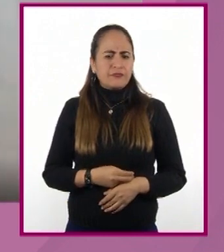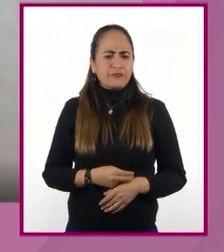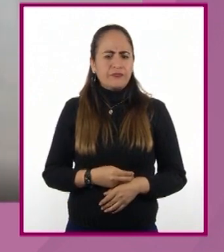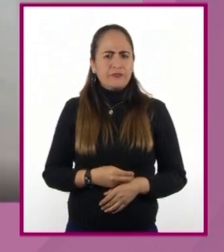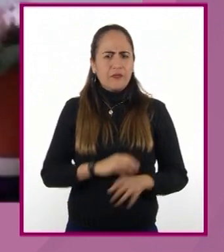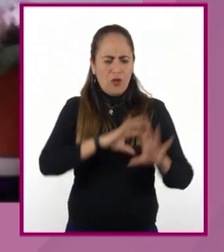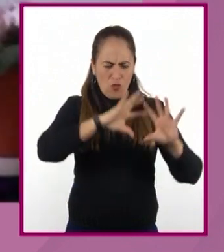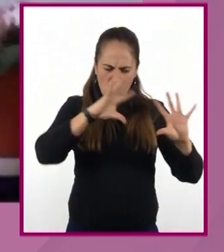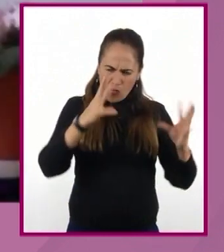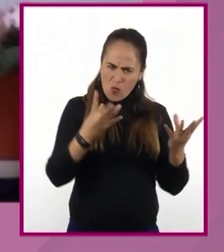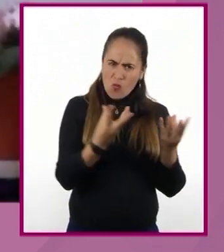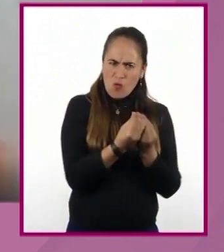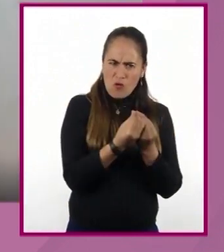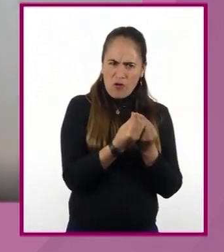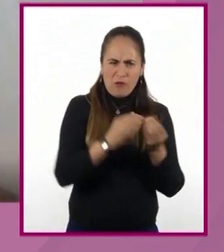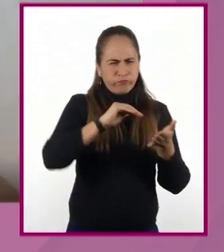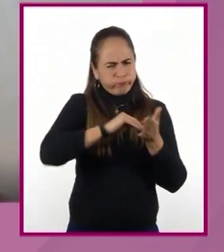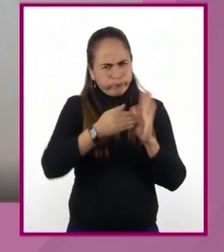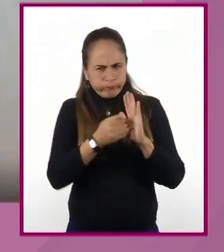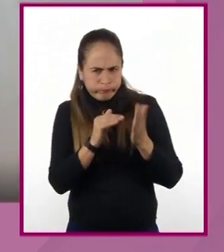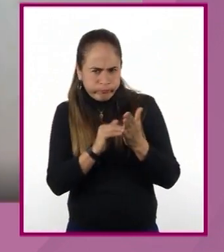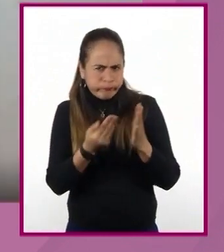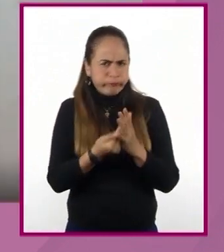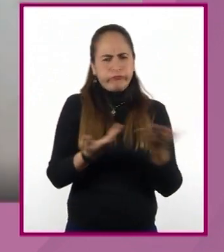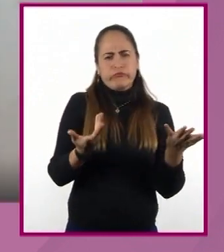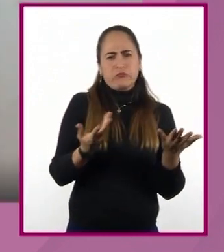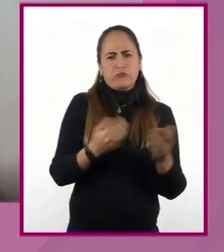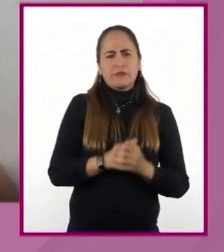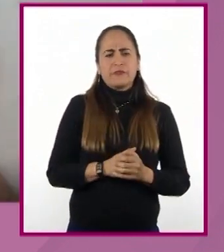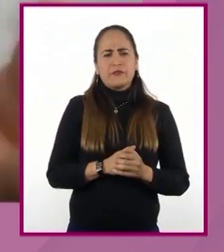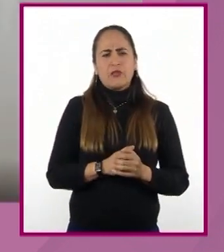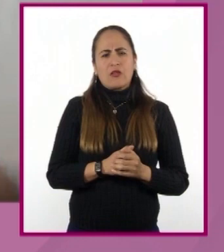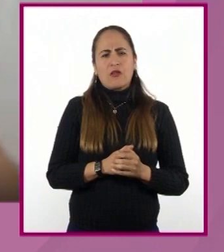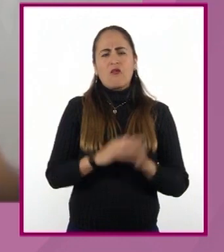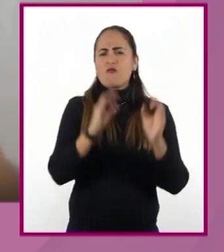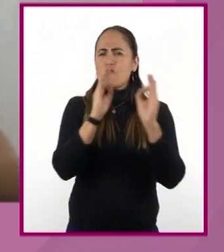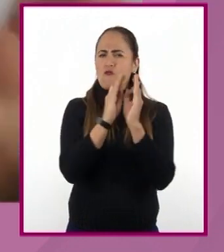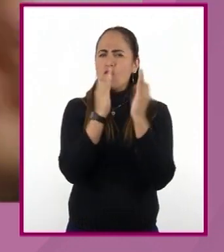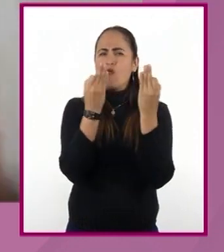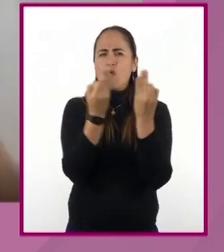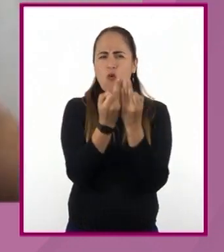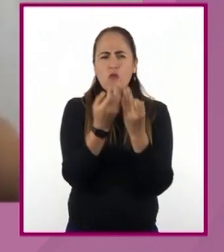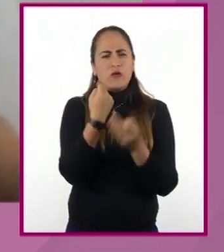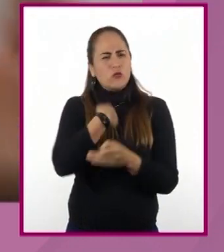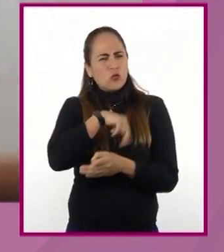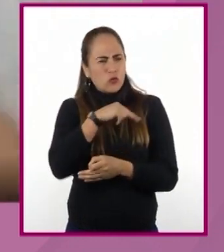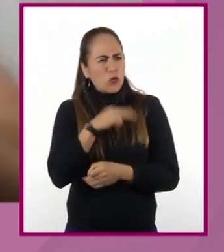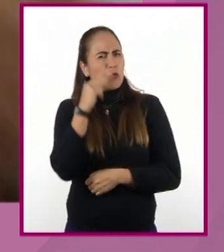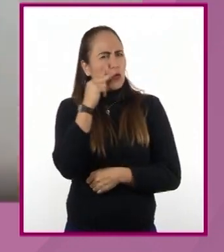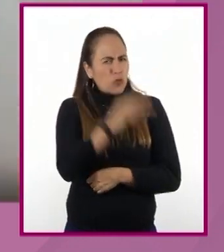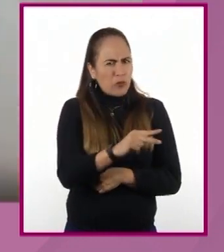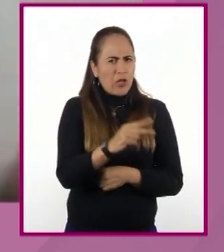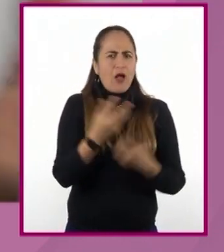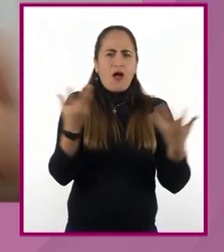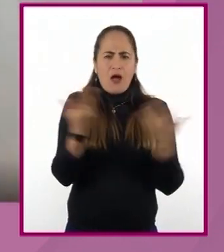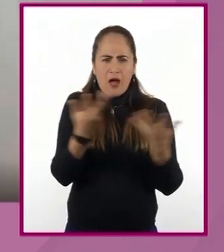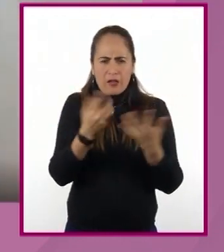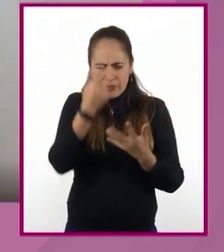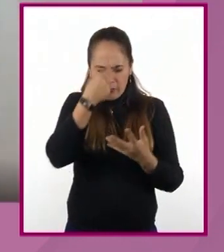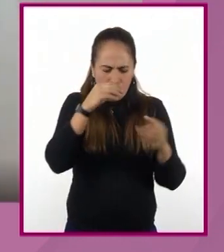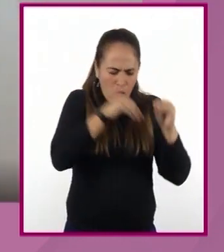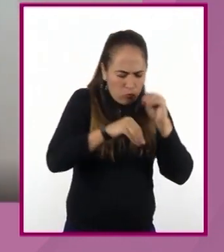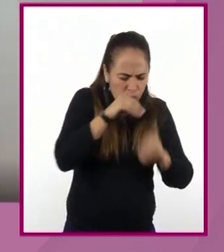ese conjunto de estrategias, formas que vemos que podemos hacer para hacer esa